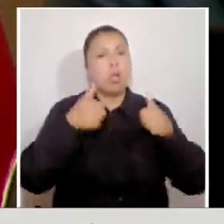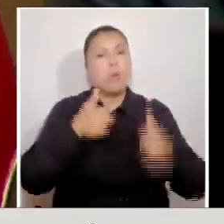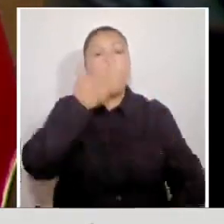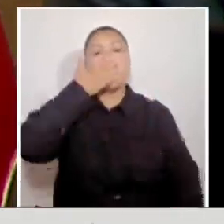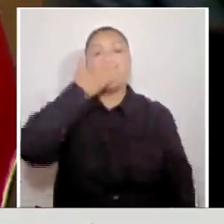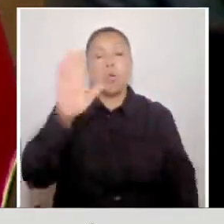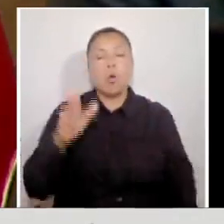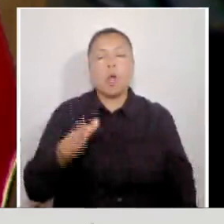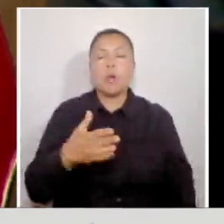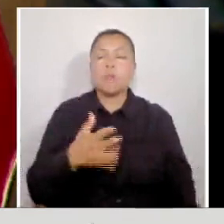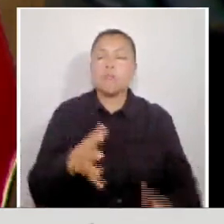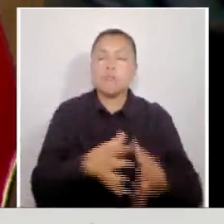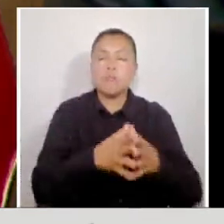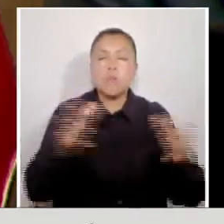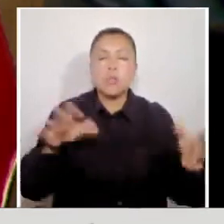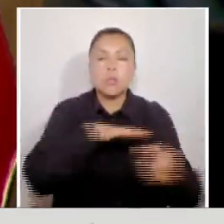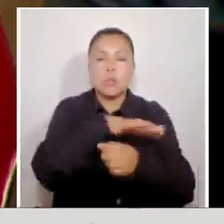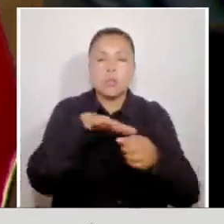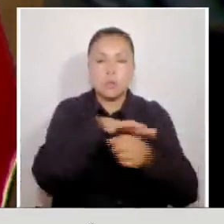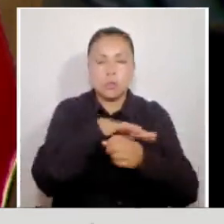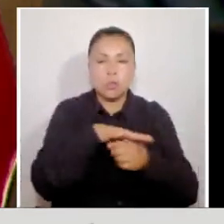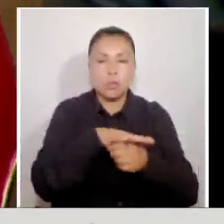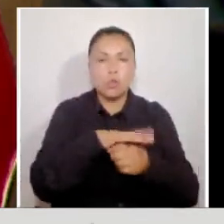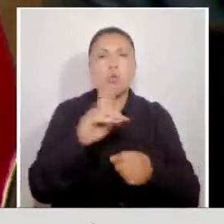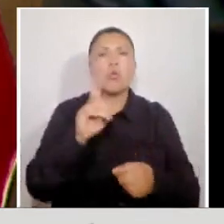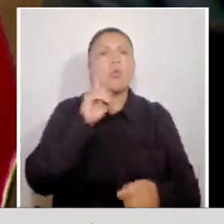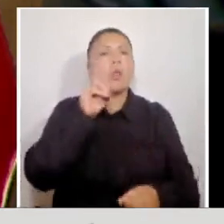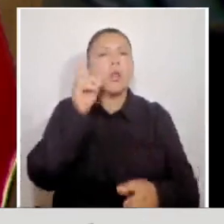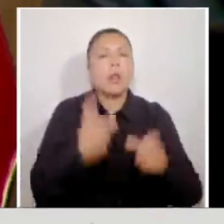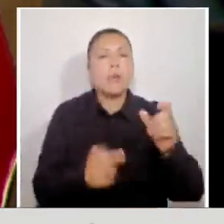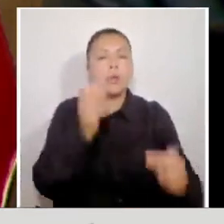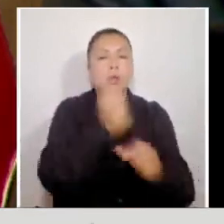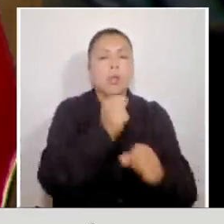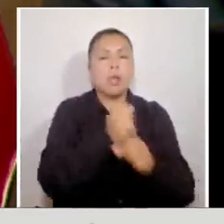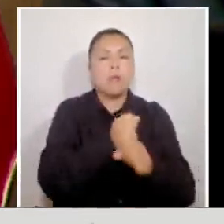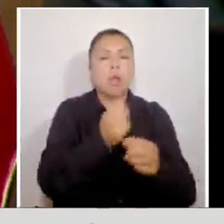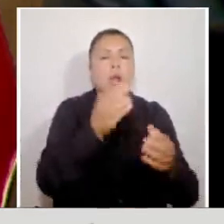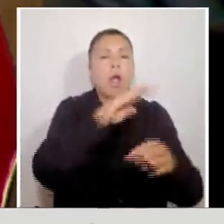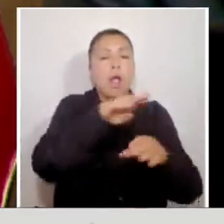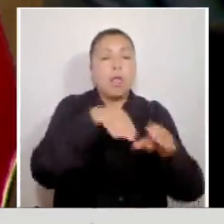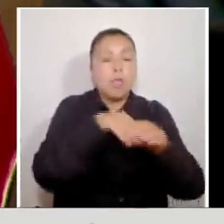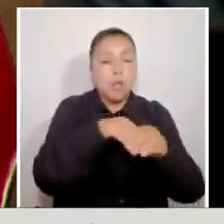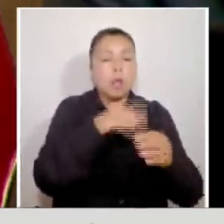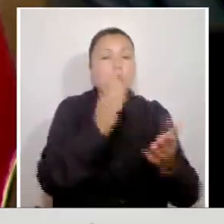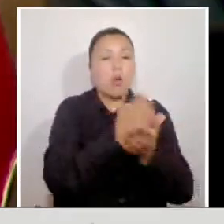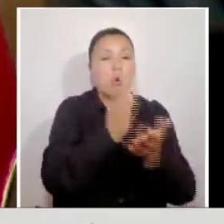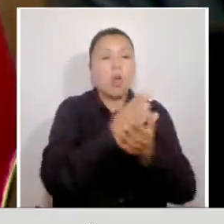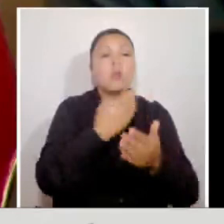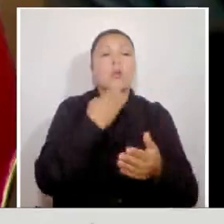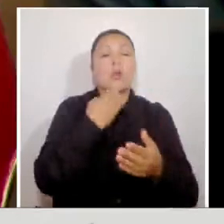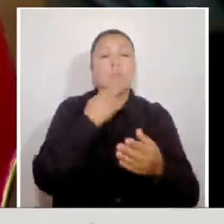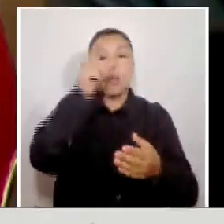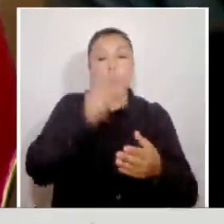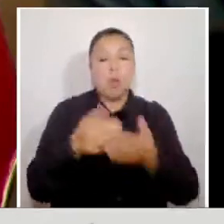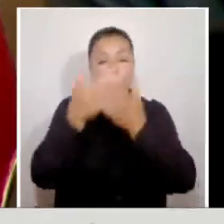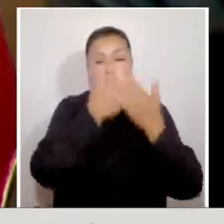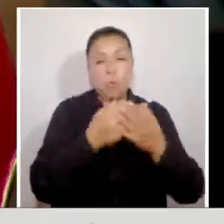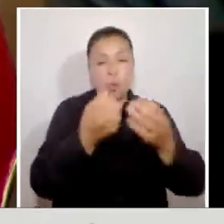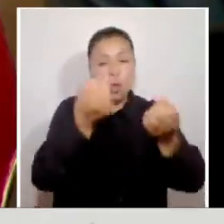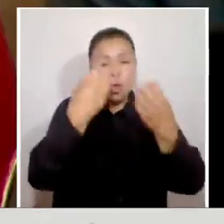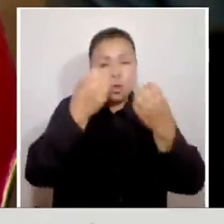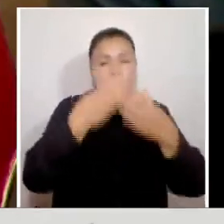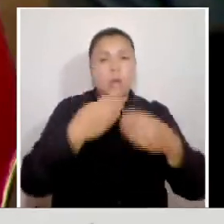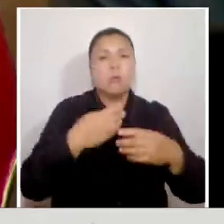mucho la situación no solamente de quienes trabajan en los Colegios sino que también de aquellos que se ell yo no estoy dispuesto a seguir